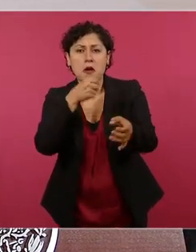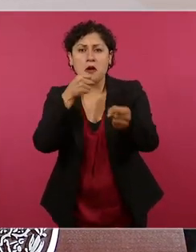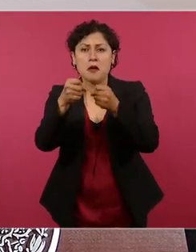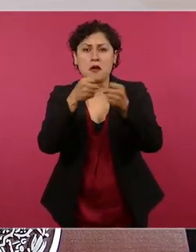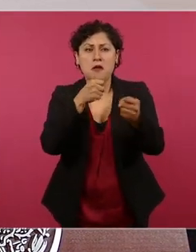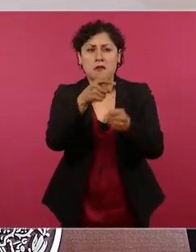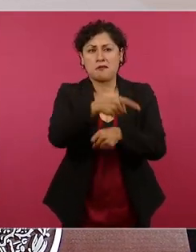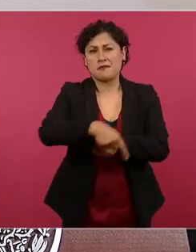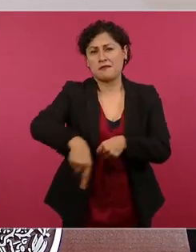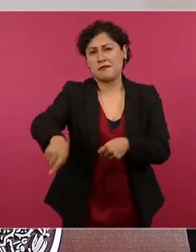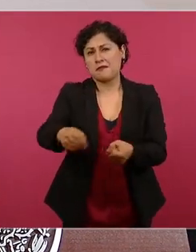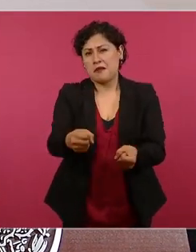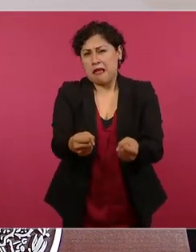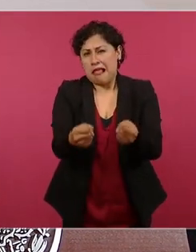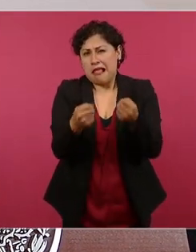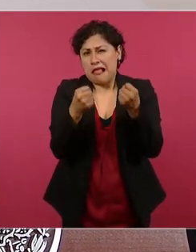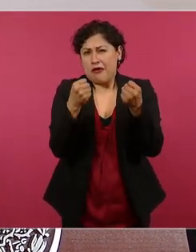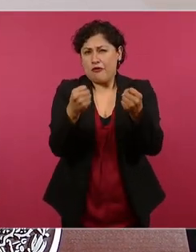mercenario